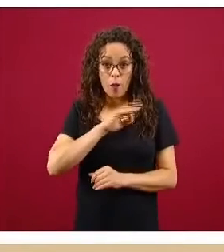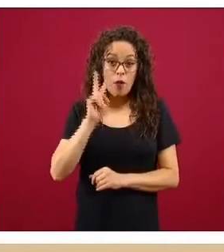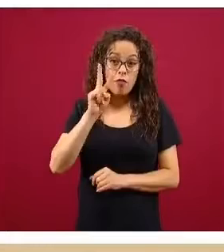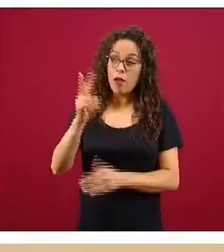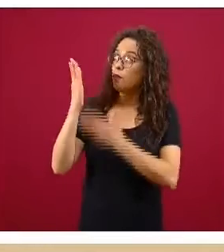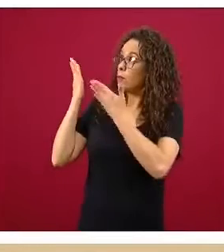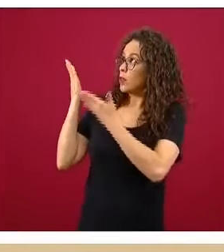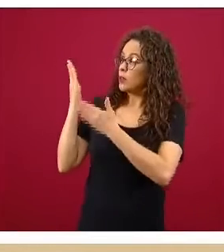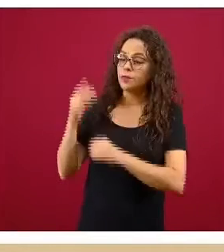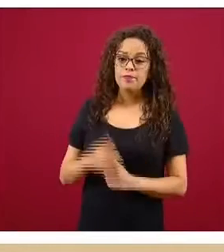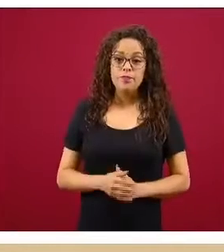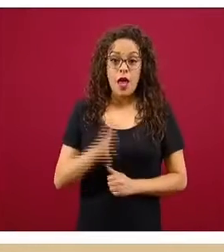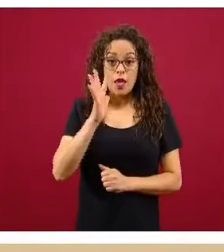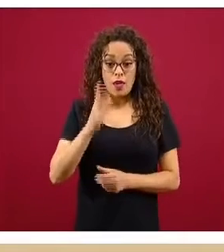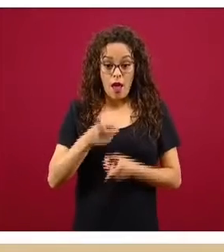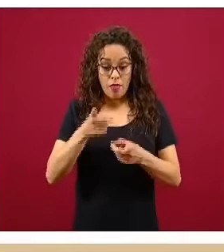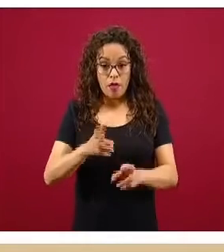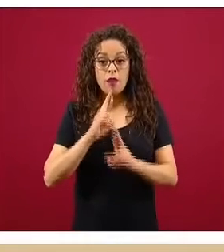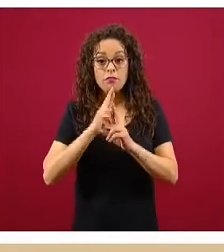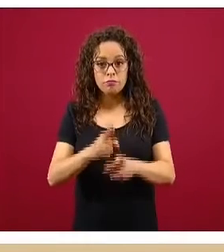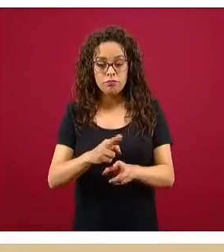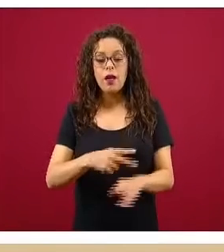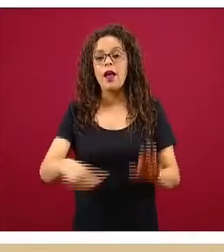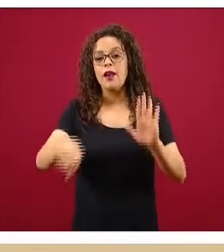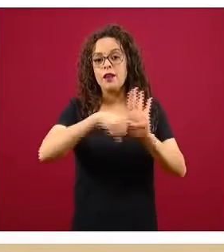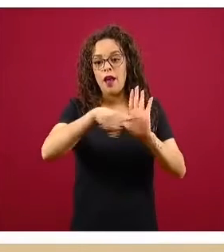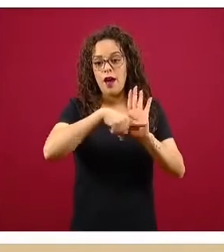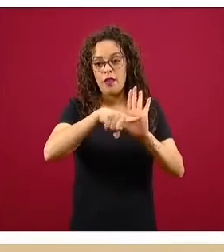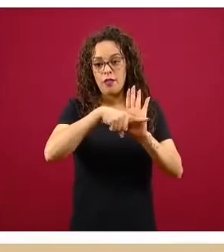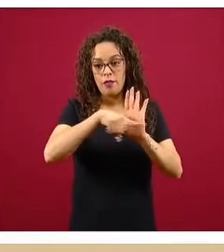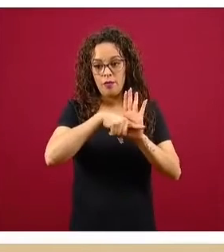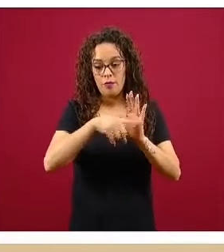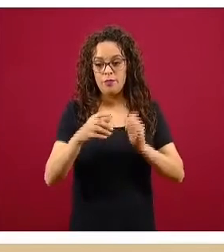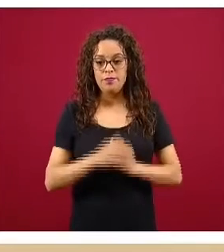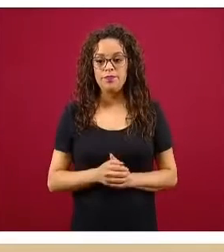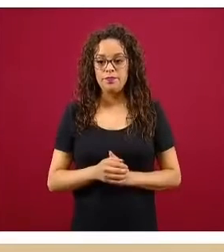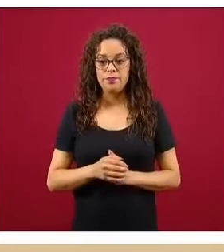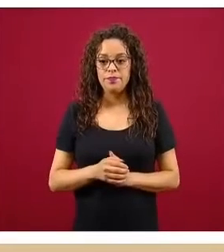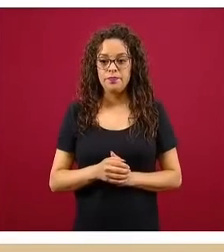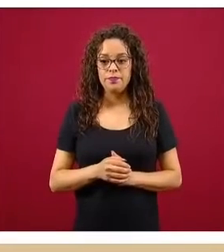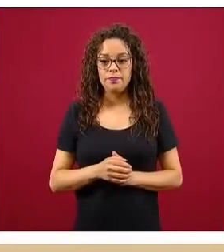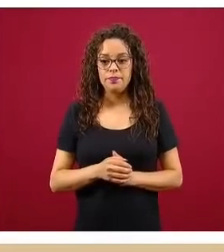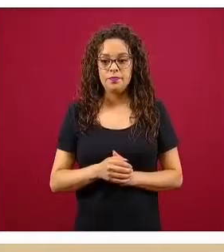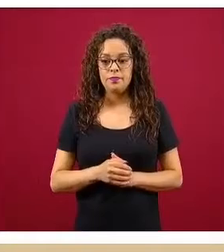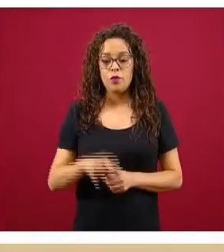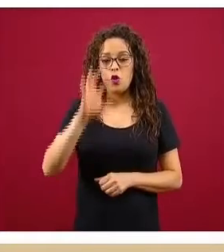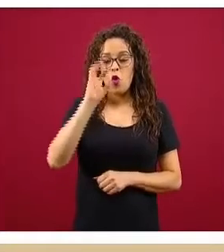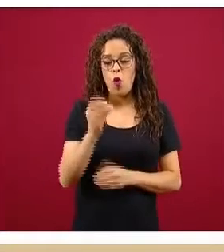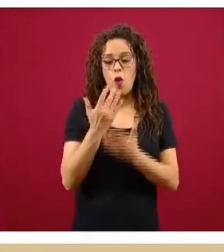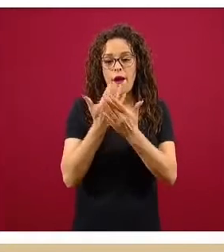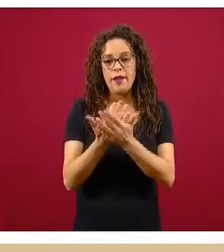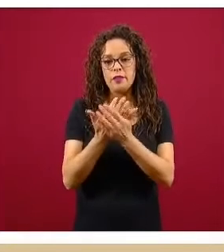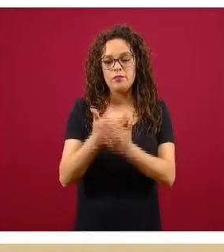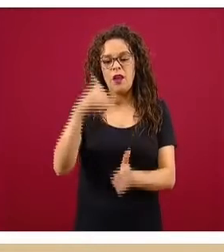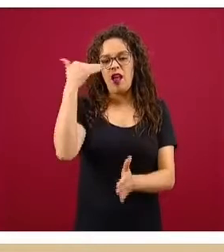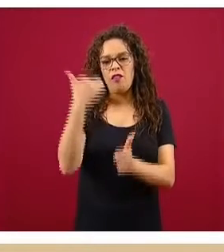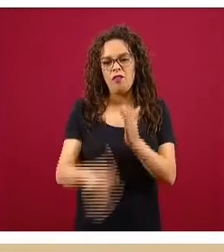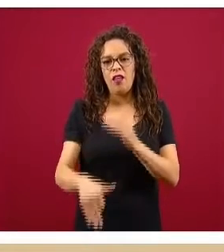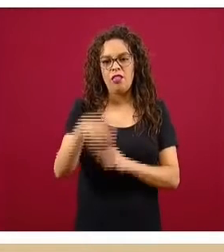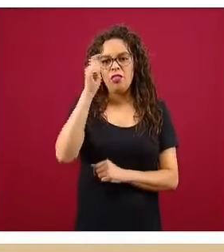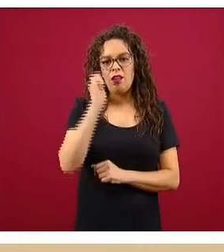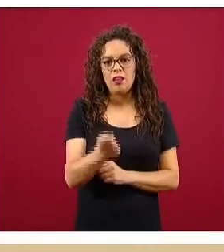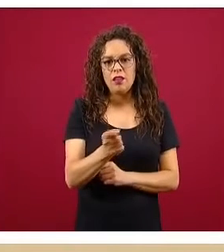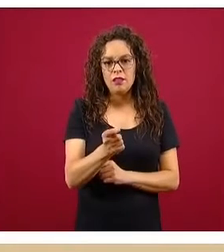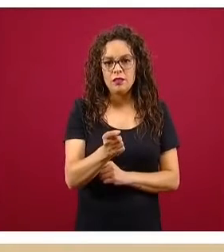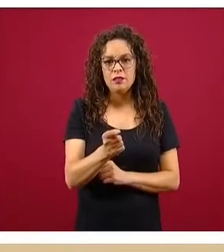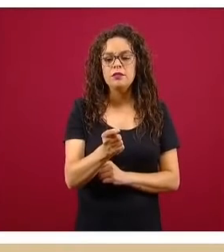un resultado negativo, que son las barras lilas oscuras que están arriba, o su resultado está aún pendiente de emitirse, que son